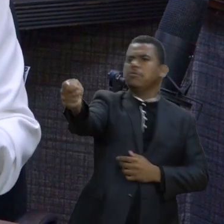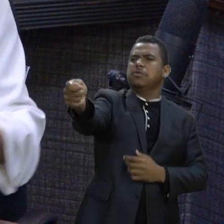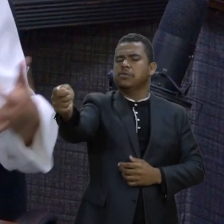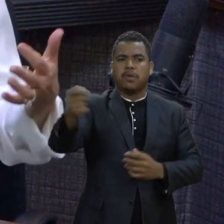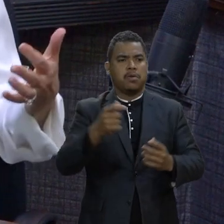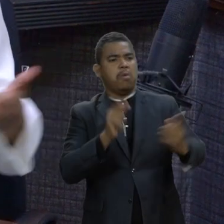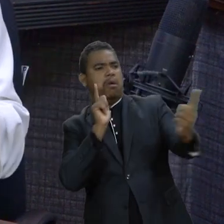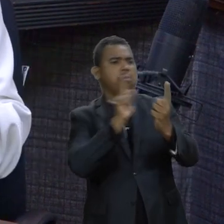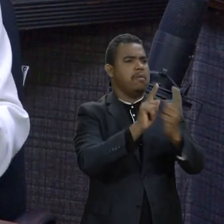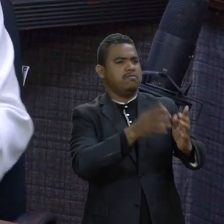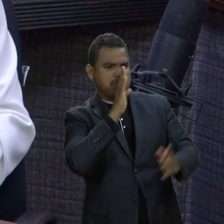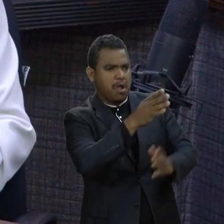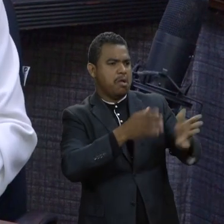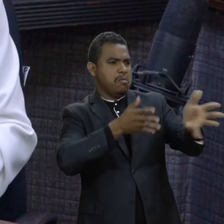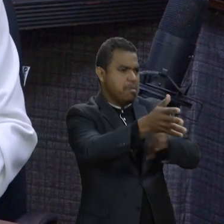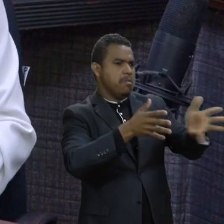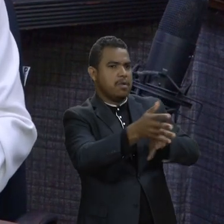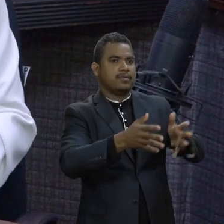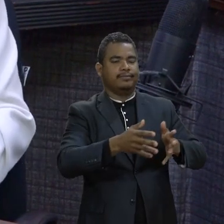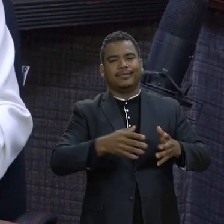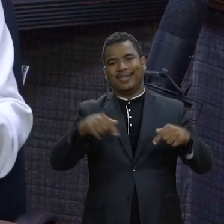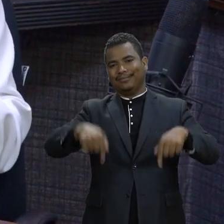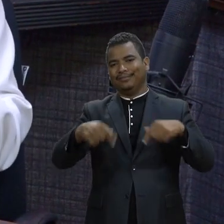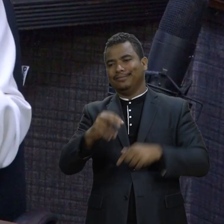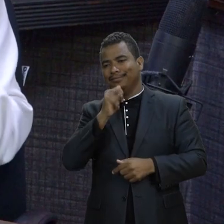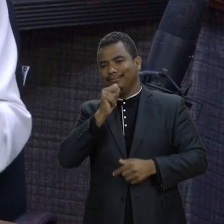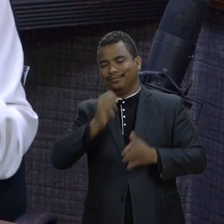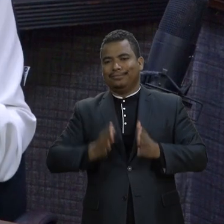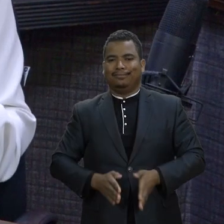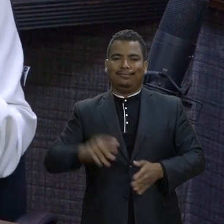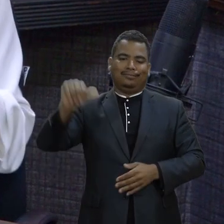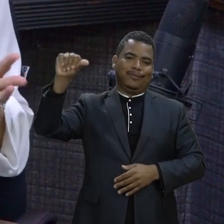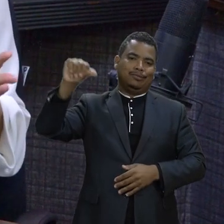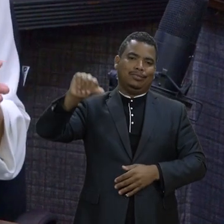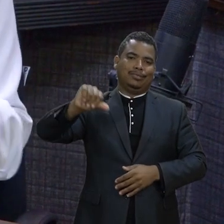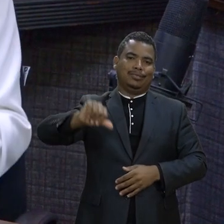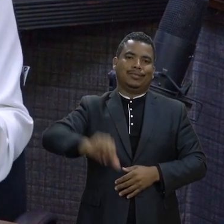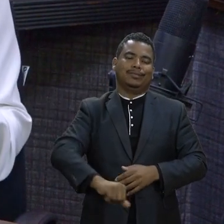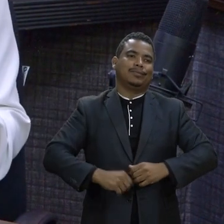que te cierran, mucho tener que aguantar. Y el joven no está